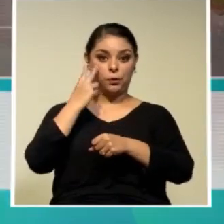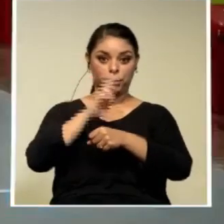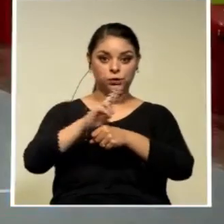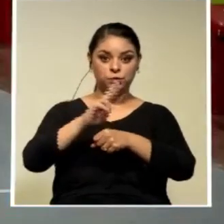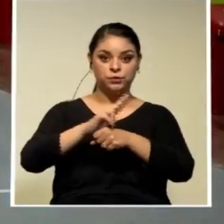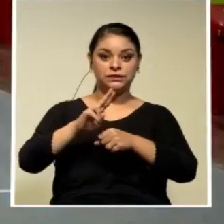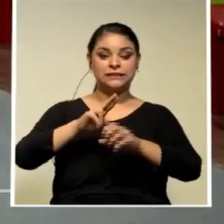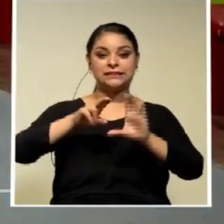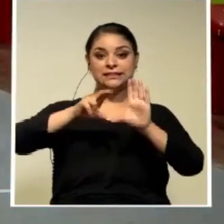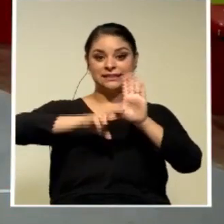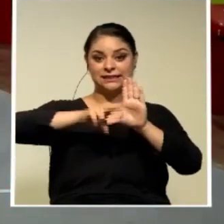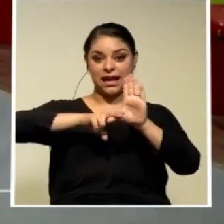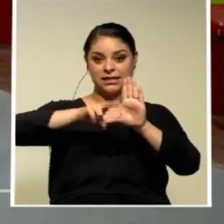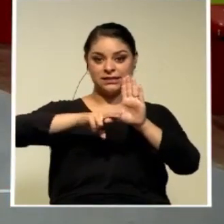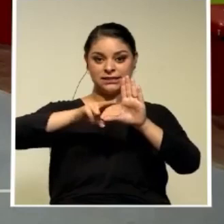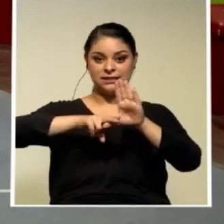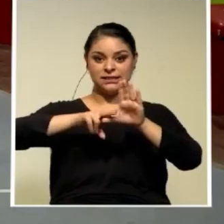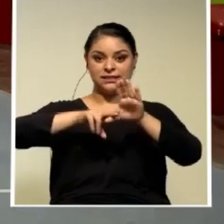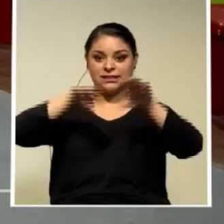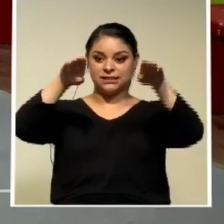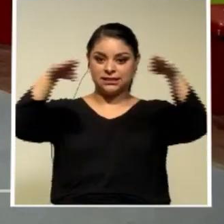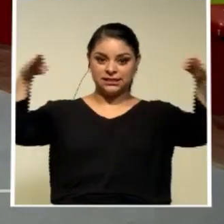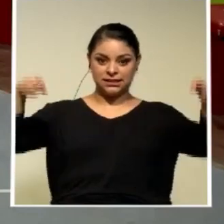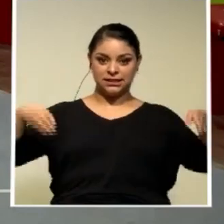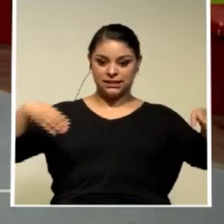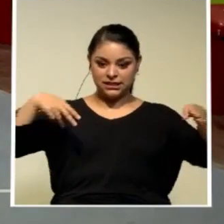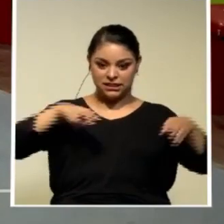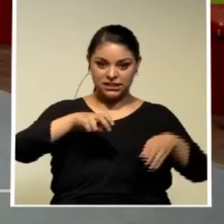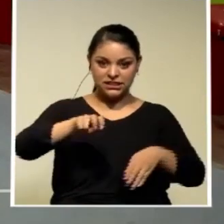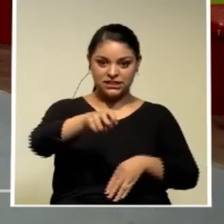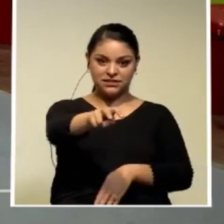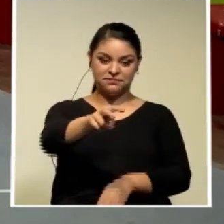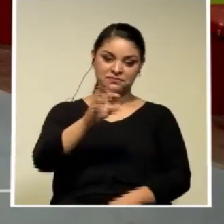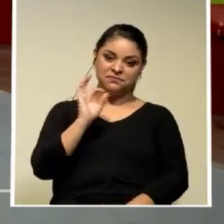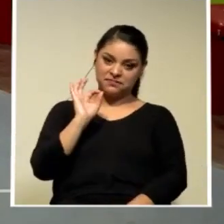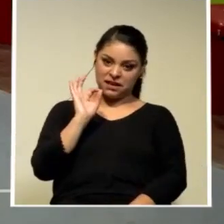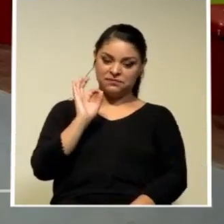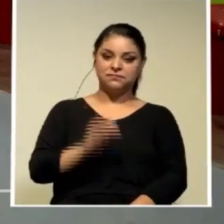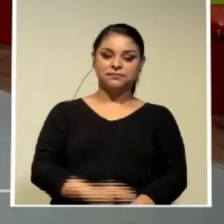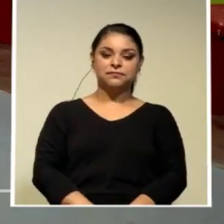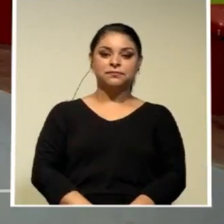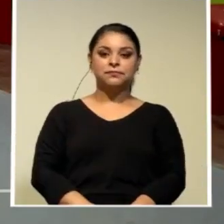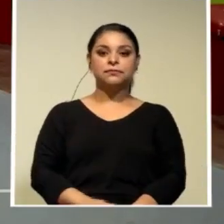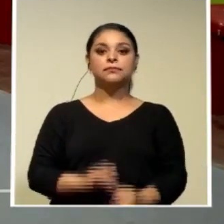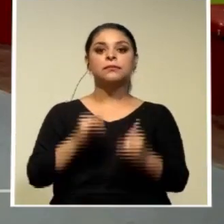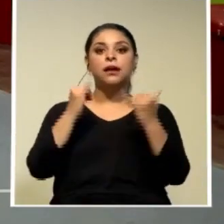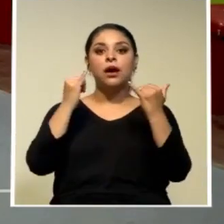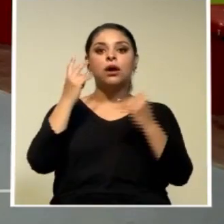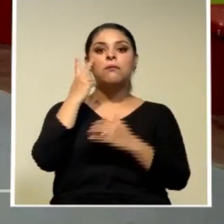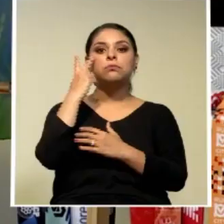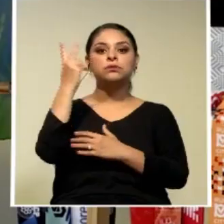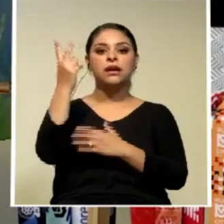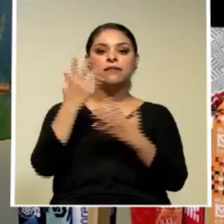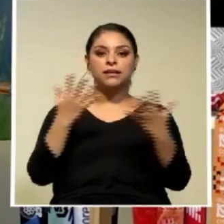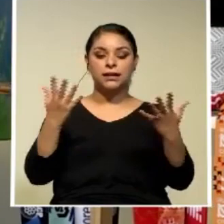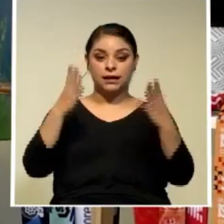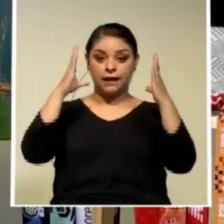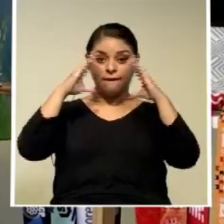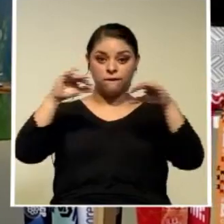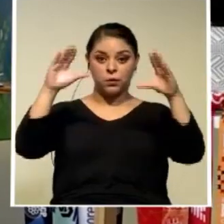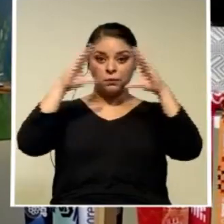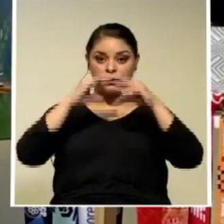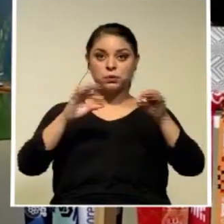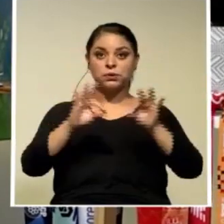sillas. Las sillas, exacto. Excelente, entonces se arrastró. Bueno, ahora vamos a ir a observar, niña Gwen, una información muy